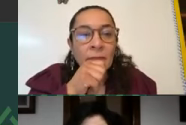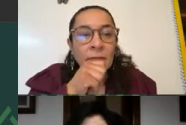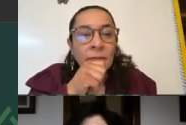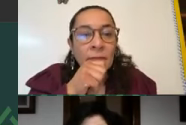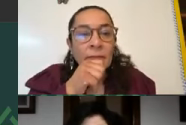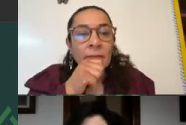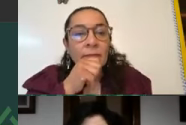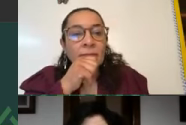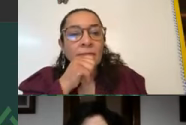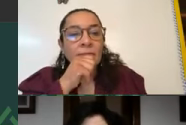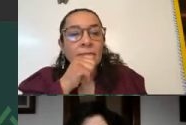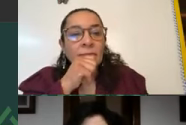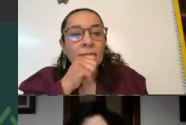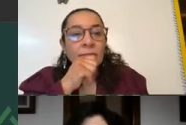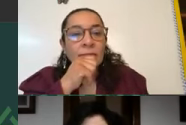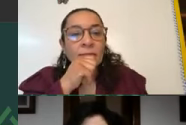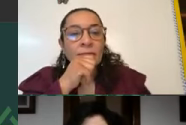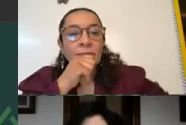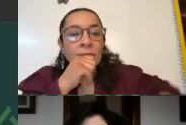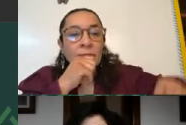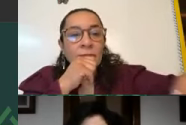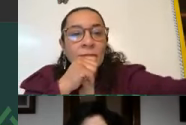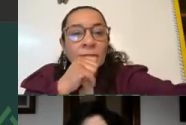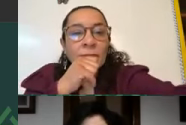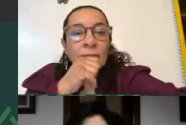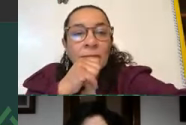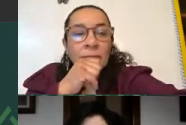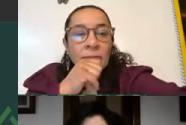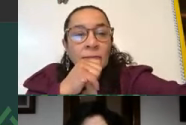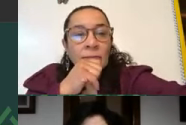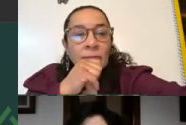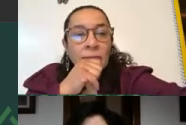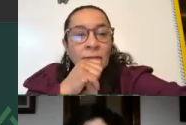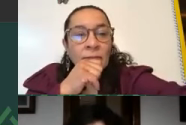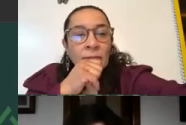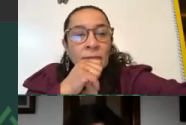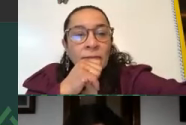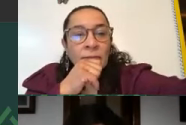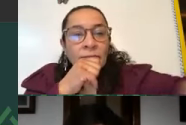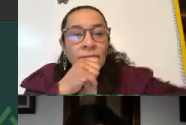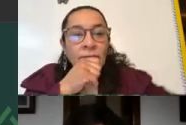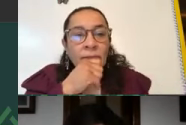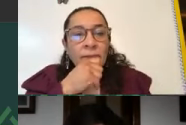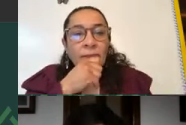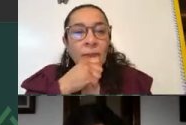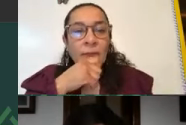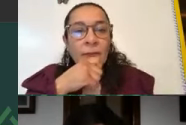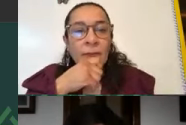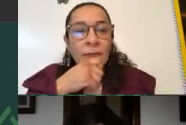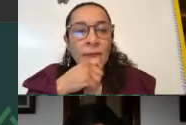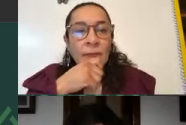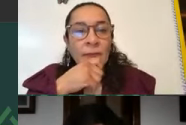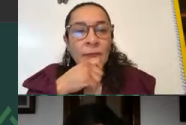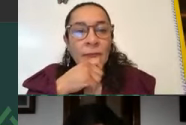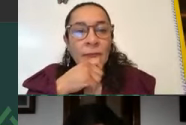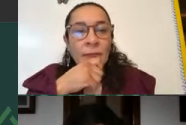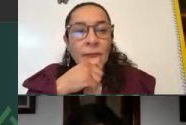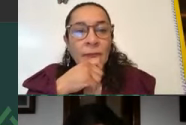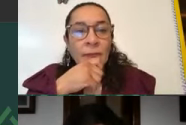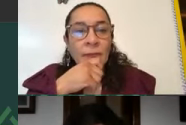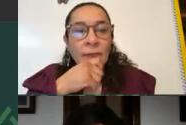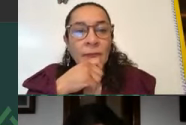aquellas colonias de la ciudad que presenten daños estructurales ocasionados por grietas y o hundimientos diferenciados